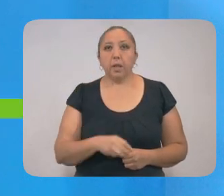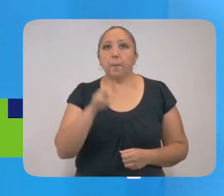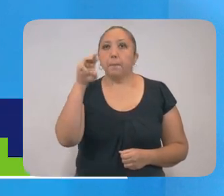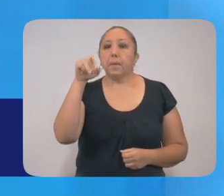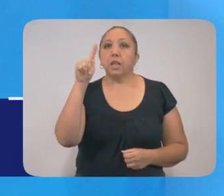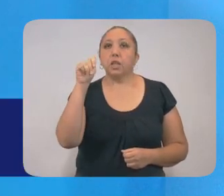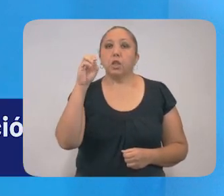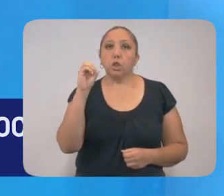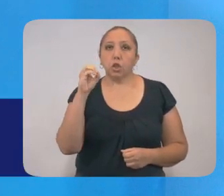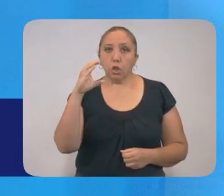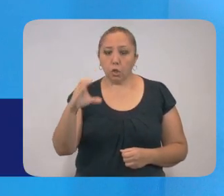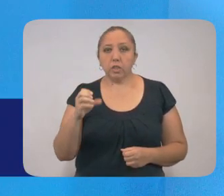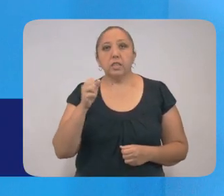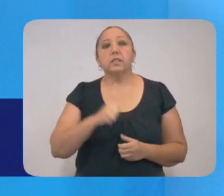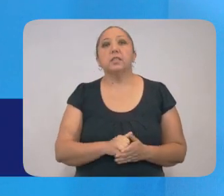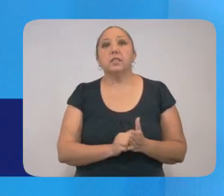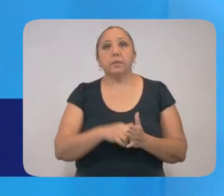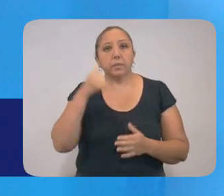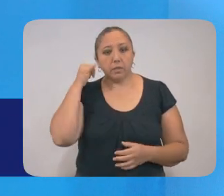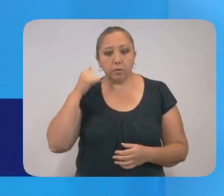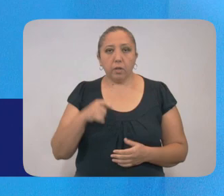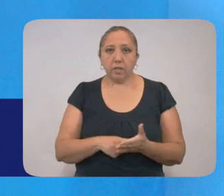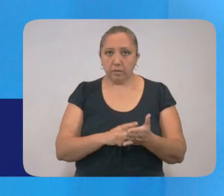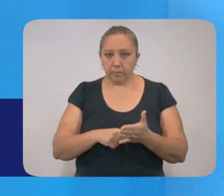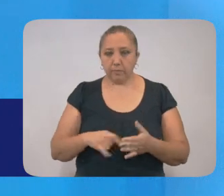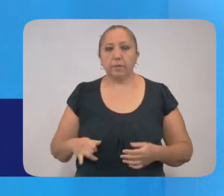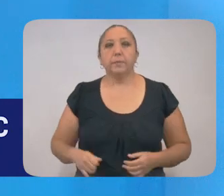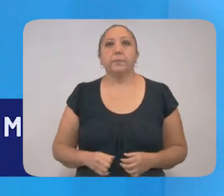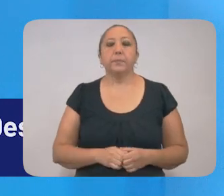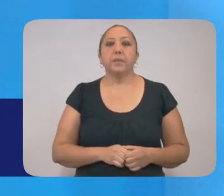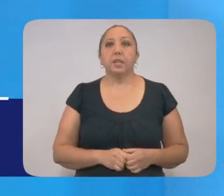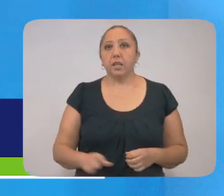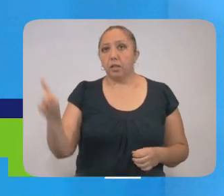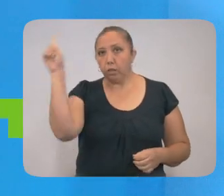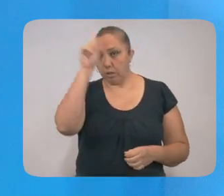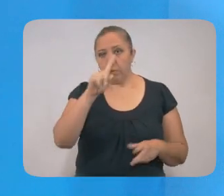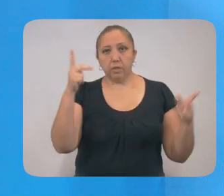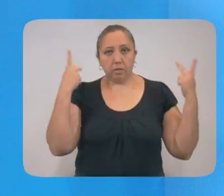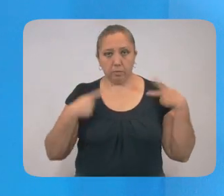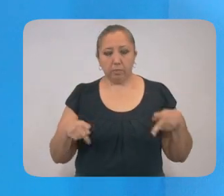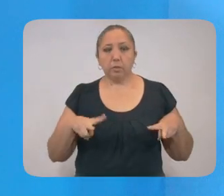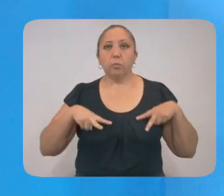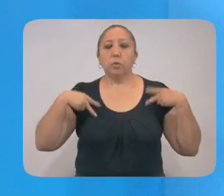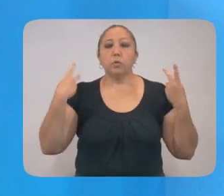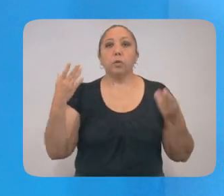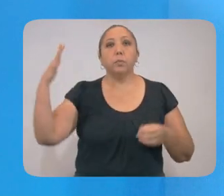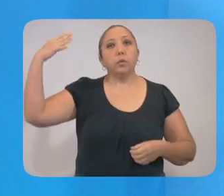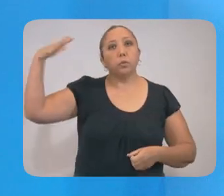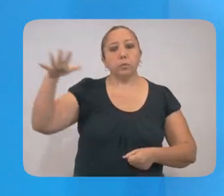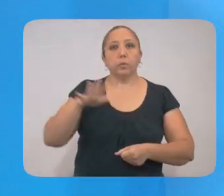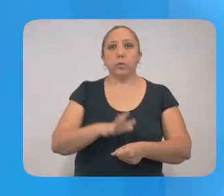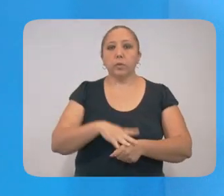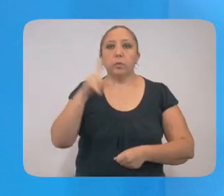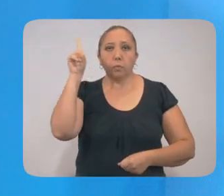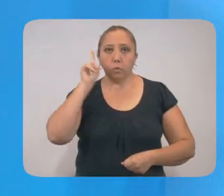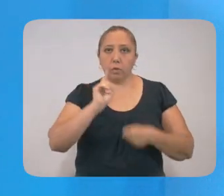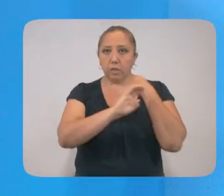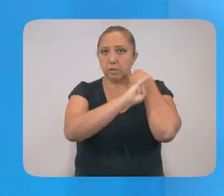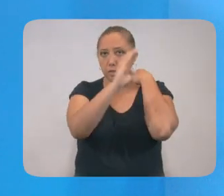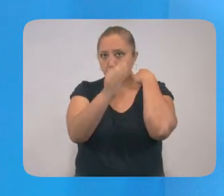aplicación Meditoc para los sistemas Android y Apple. Recomendamos a la población vulnerable como adultos mayores,